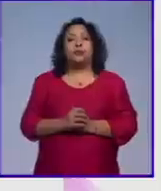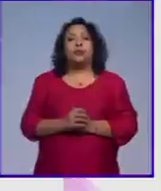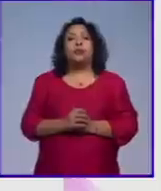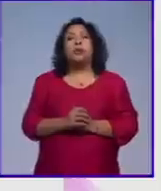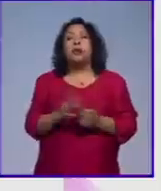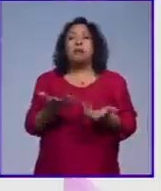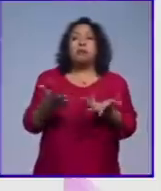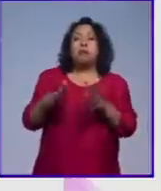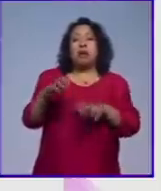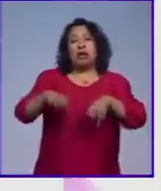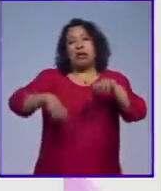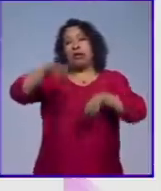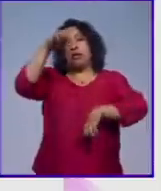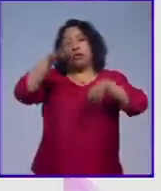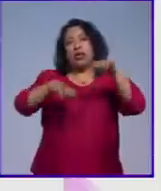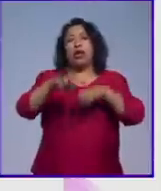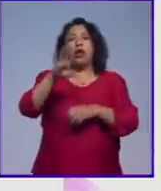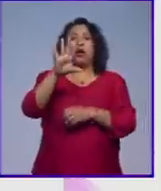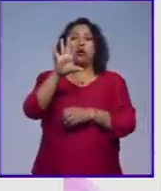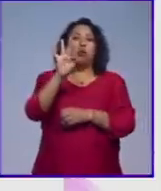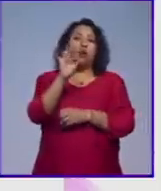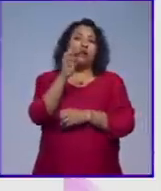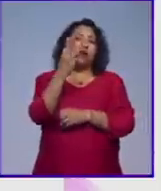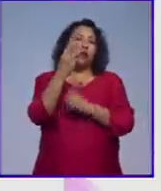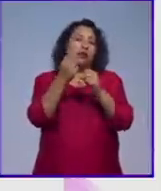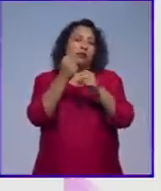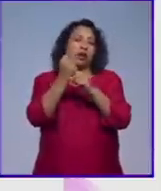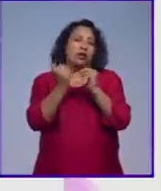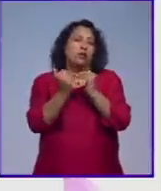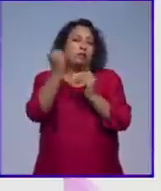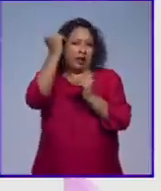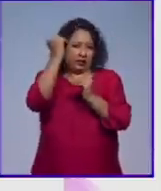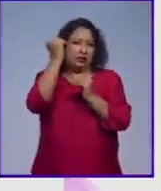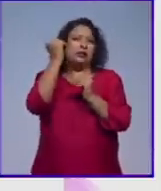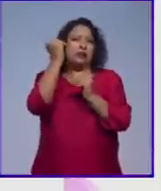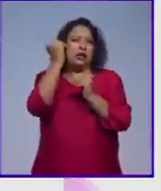Y el promedio de edad está arriba de los 43, 44 años.